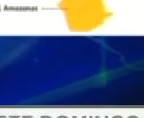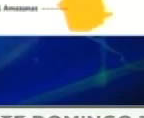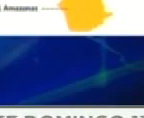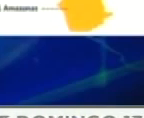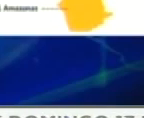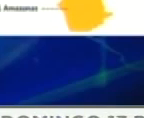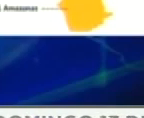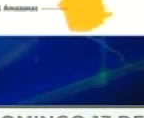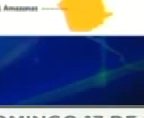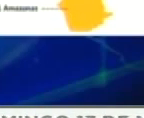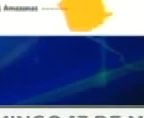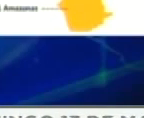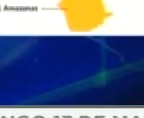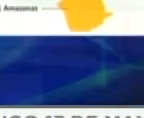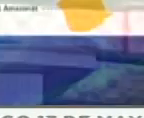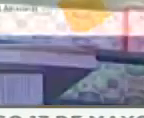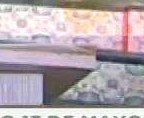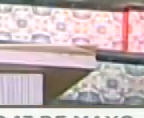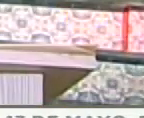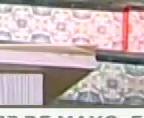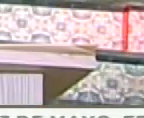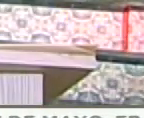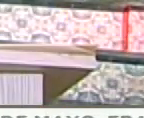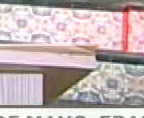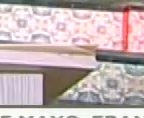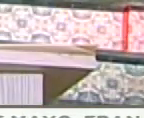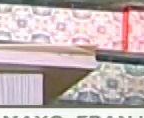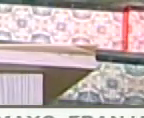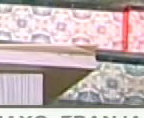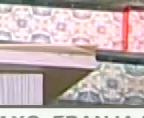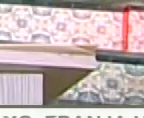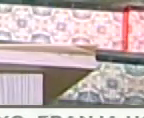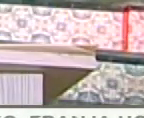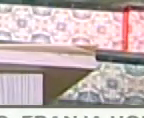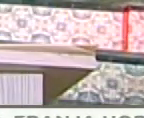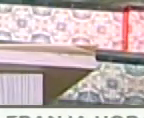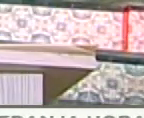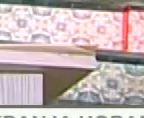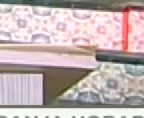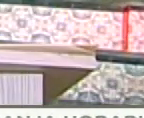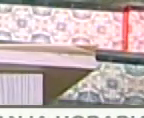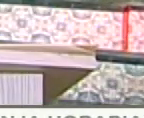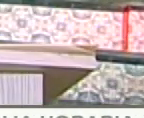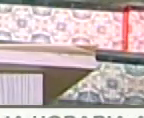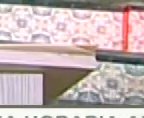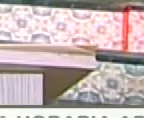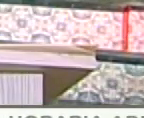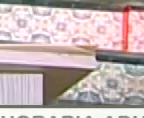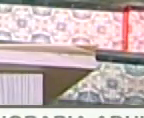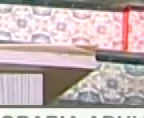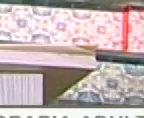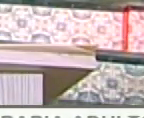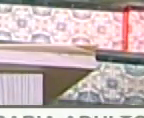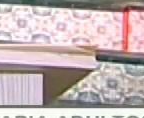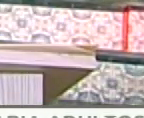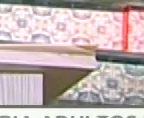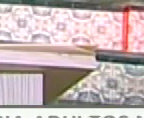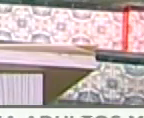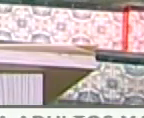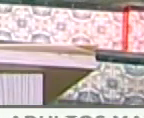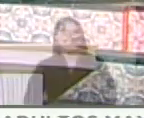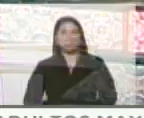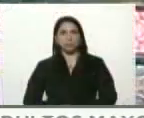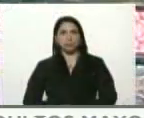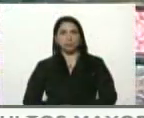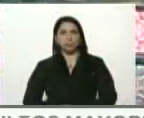transmisión comunitaria. La distribución territorial de estos casos, 30 casos están en